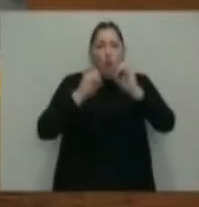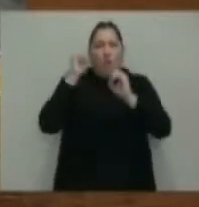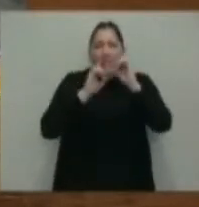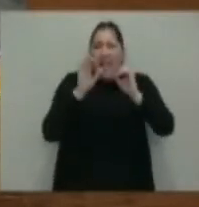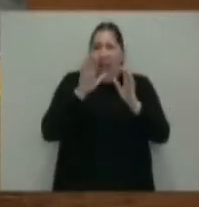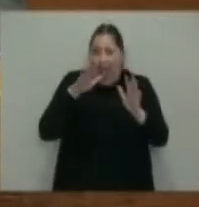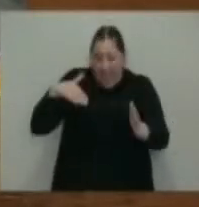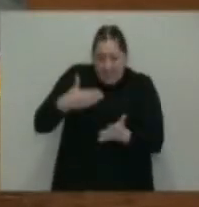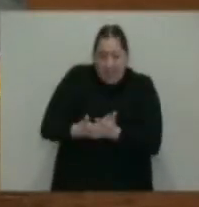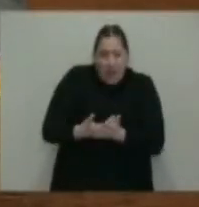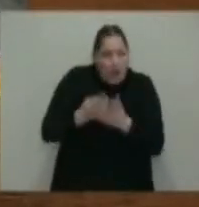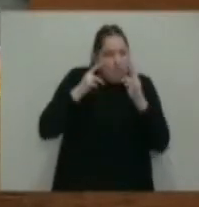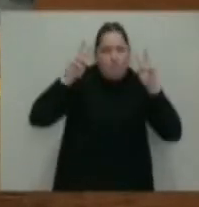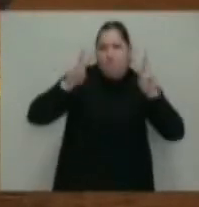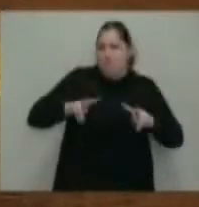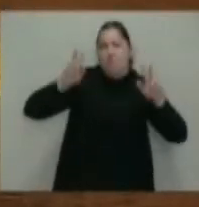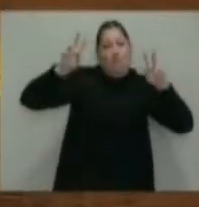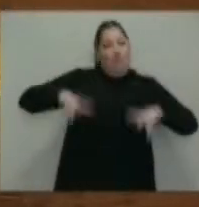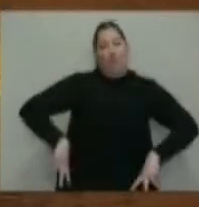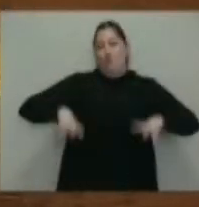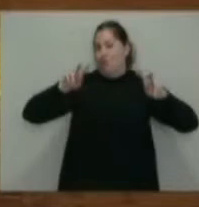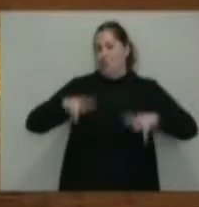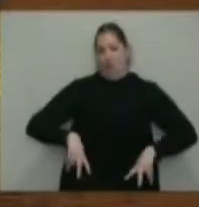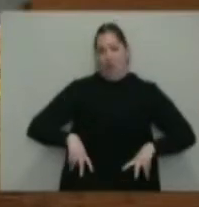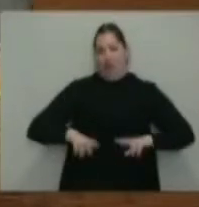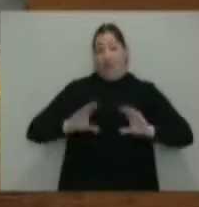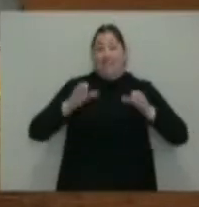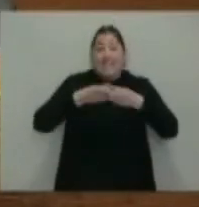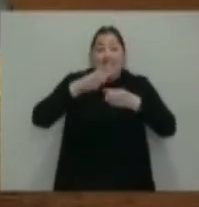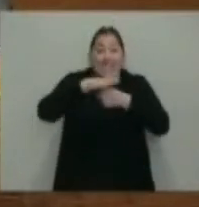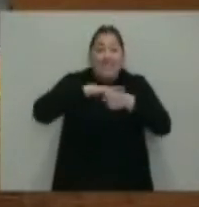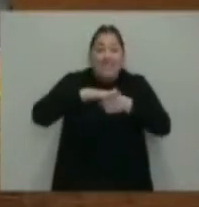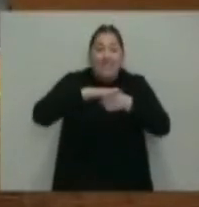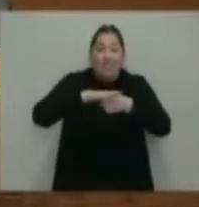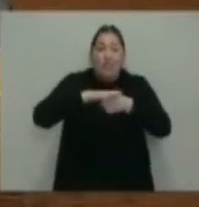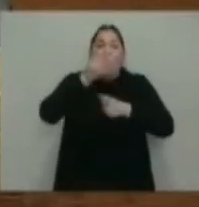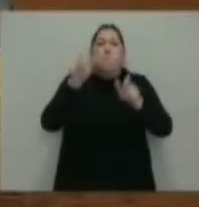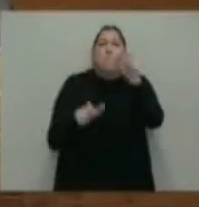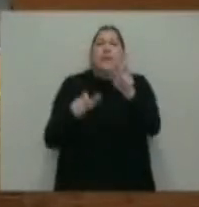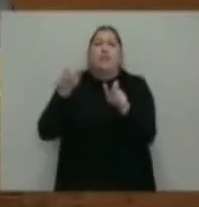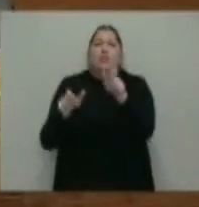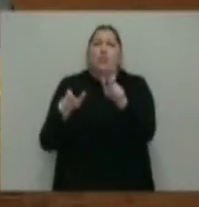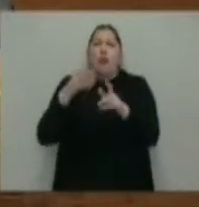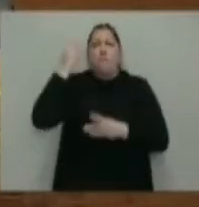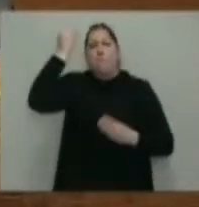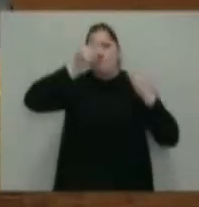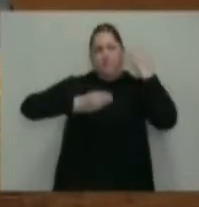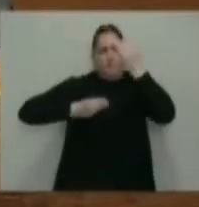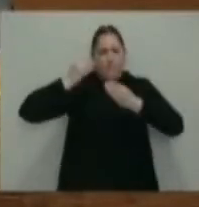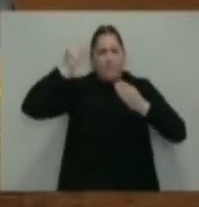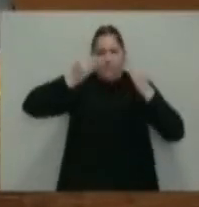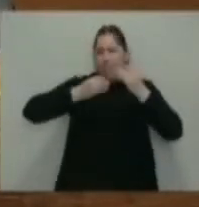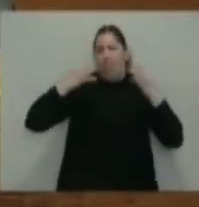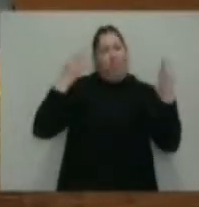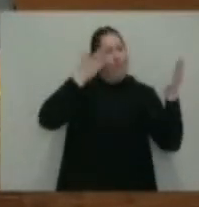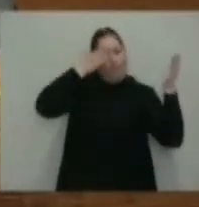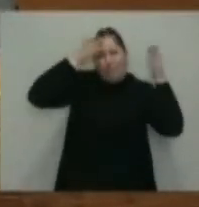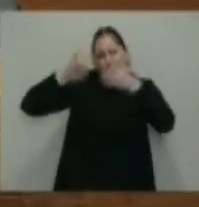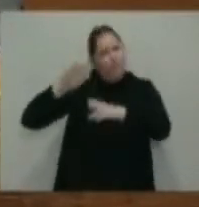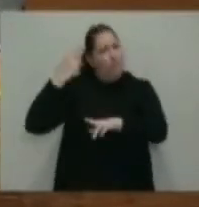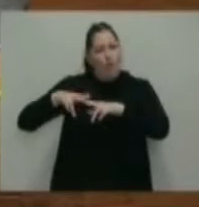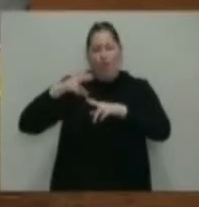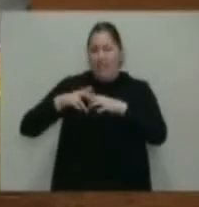comunidad. Y un sector, un colectivo de personas a los que creemos que hay que dirigir